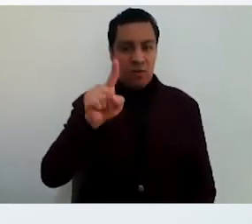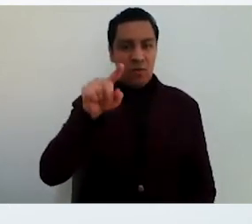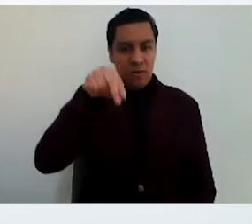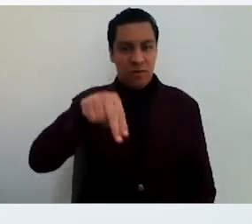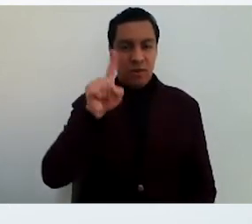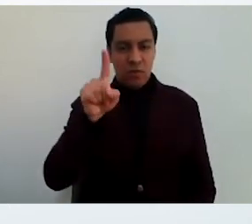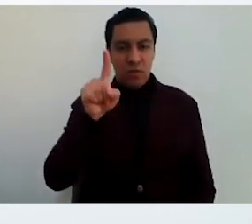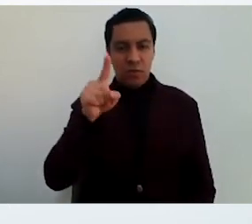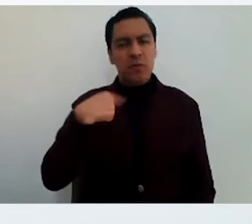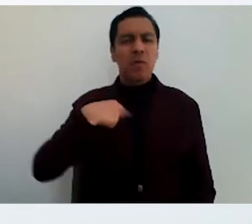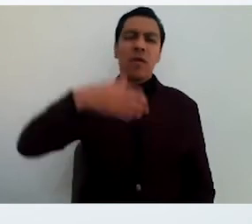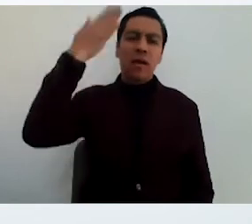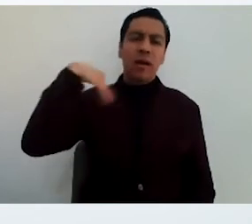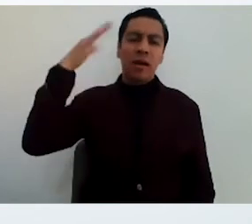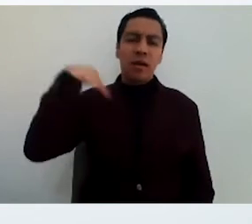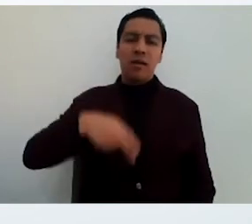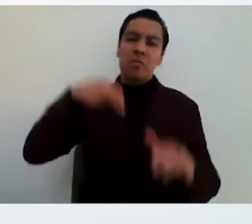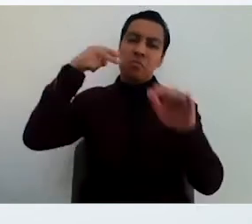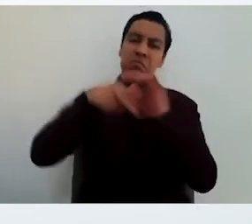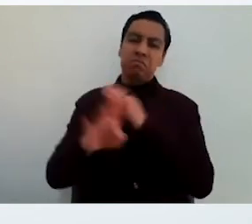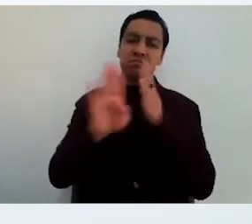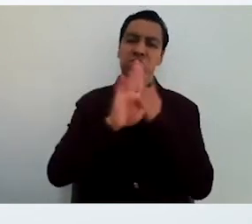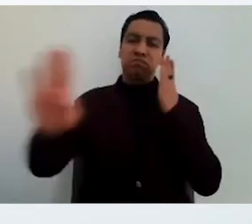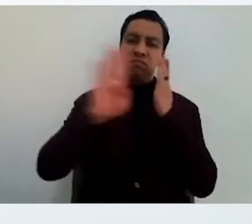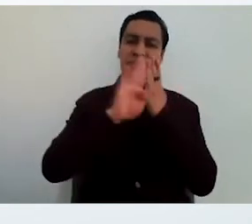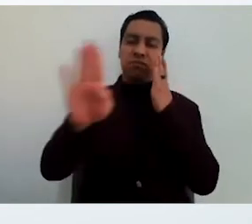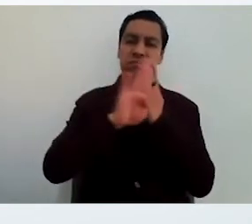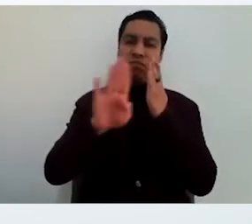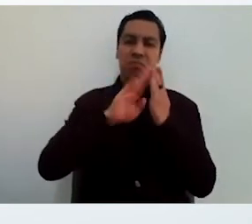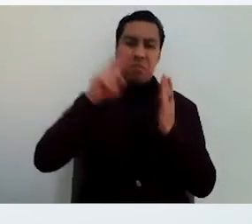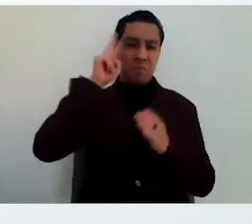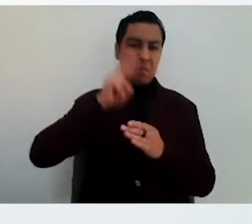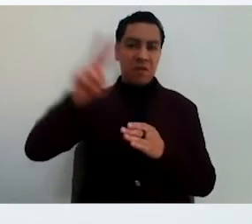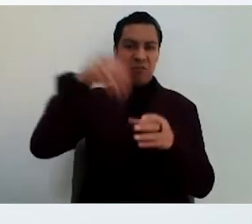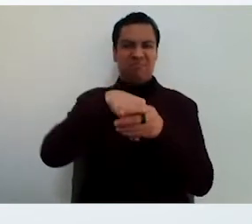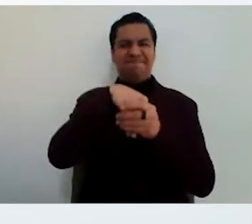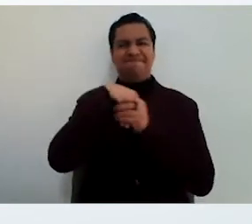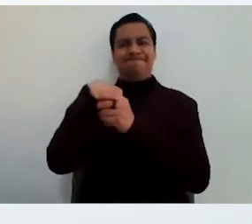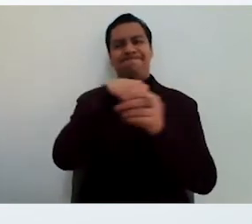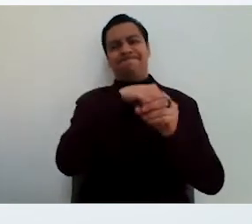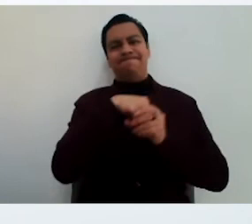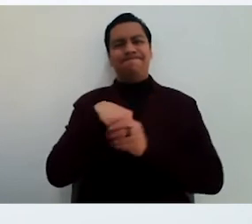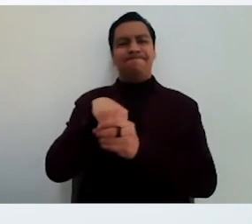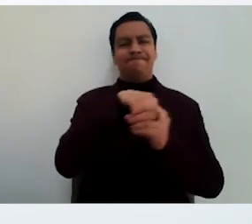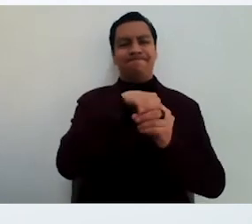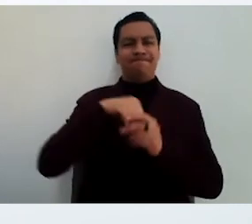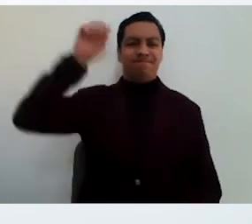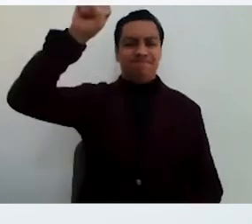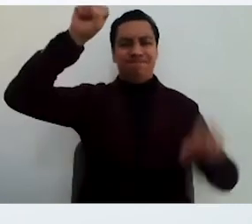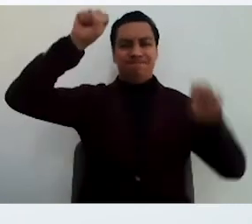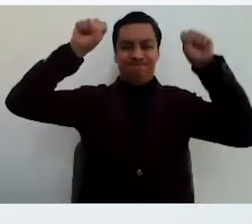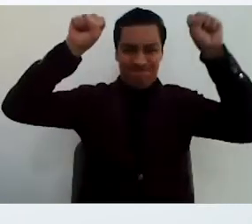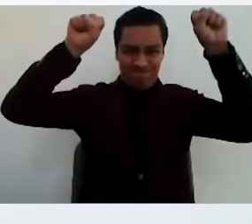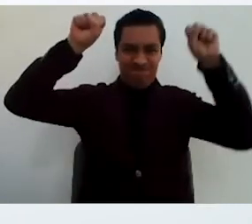y me regresé en el Metrobús. Y entonces íbamos como sardinas, así todos sosteniéndonos unos